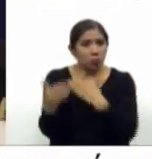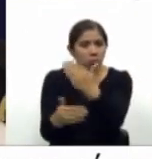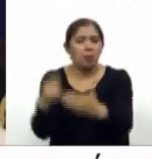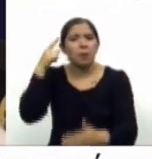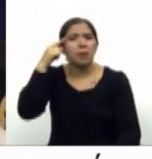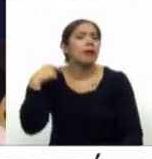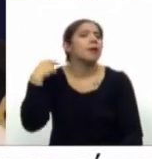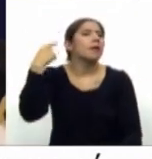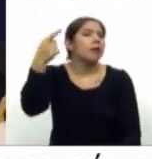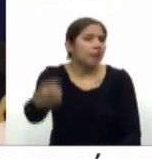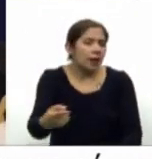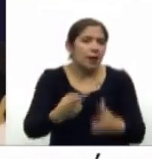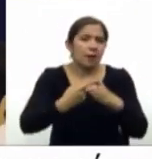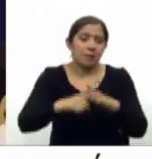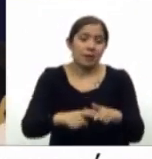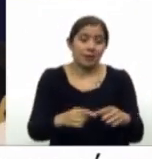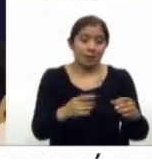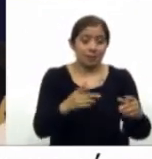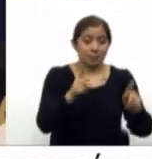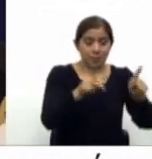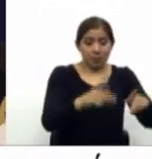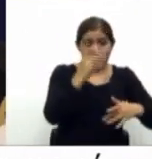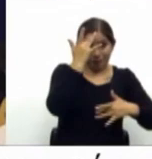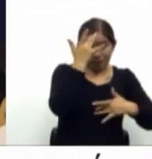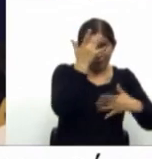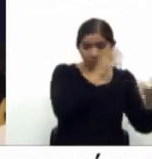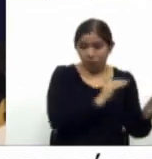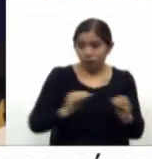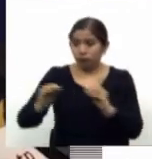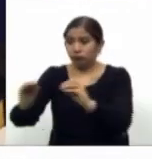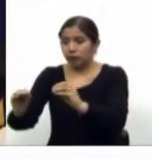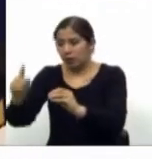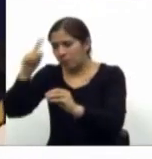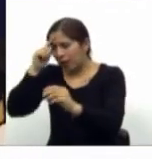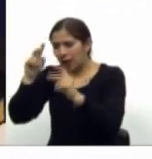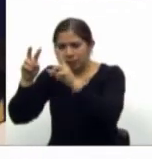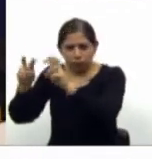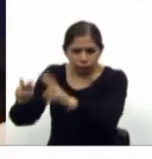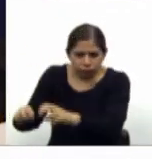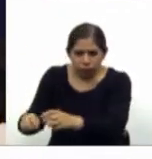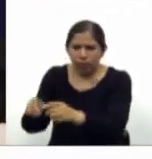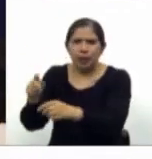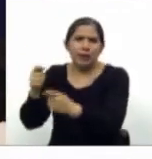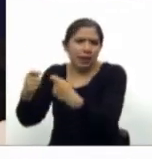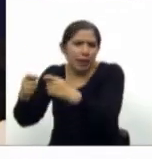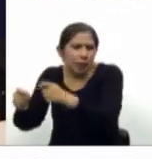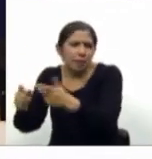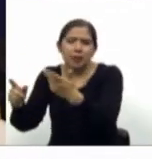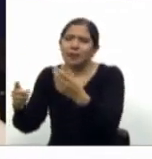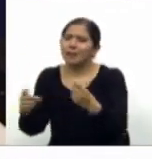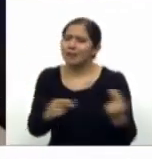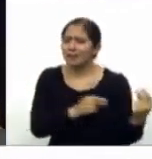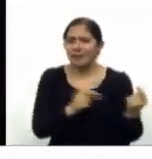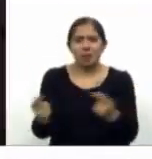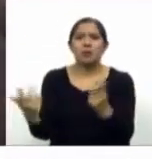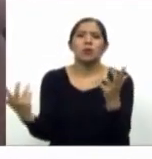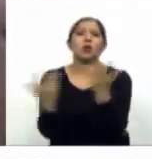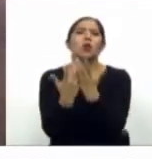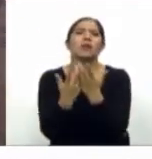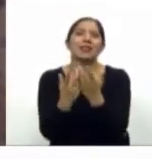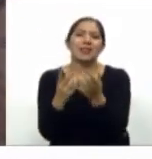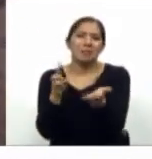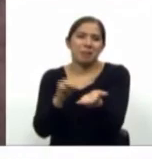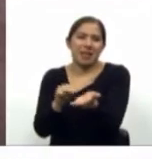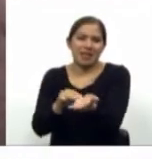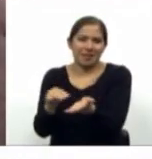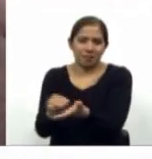proceder a la referencia de pacientes para radioterapia de una manera mucho más ágil y ya con la coordinación directa de los profesionales. Además